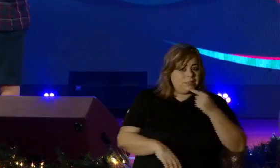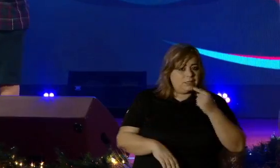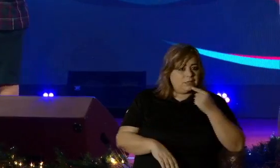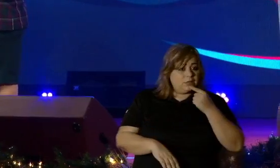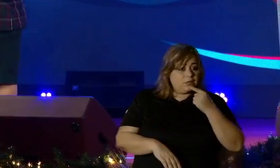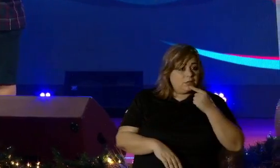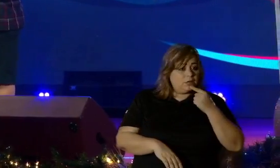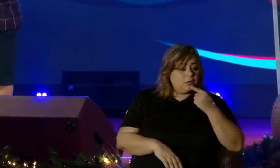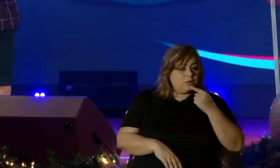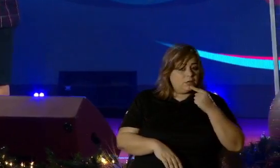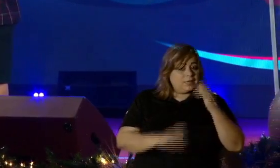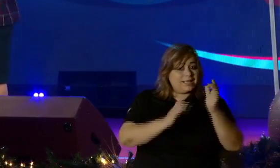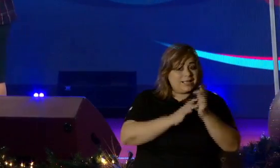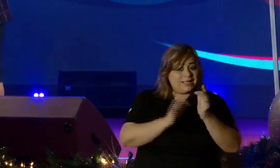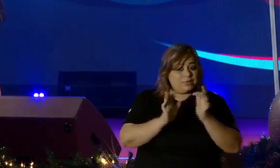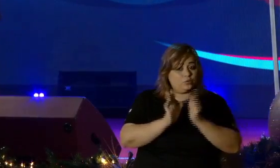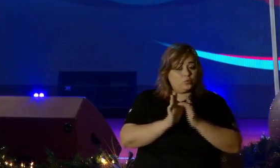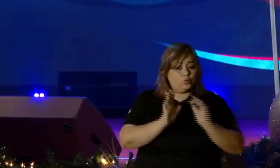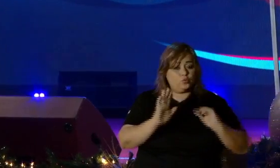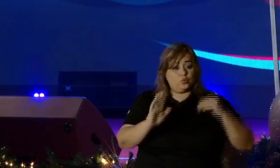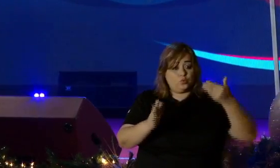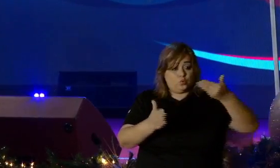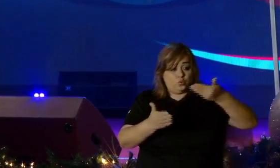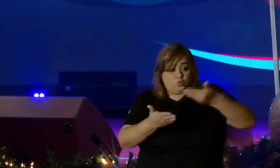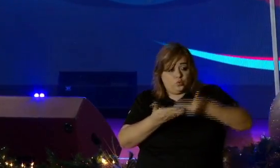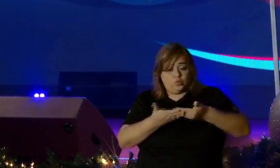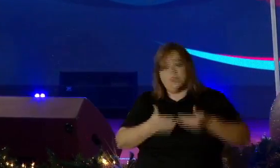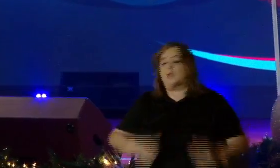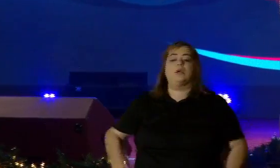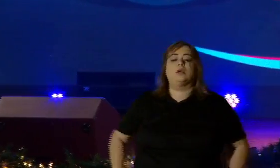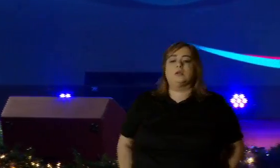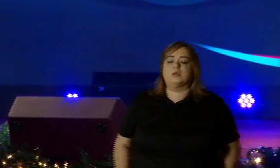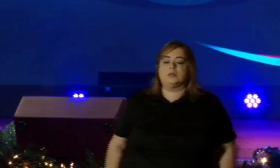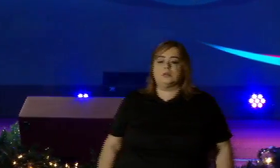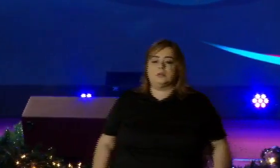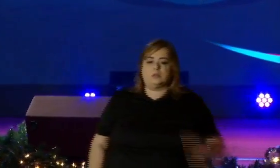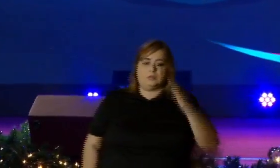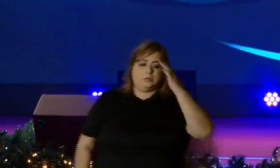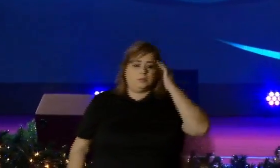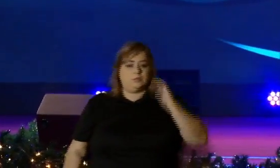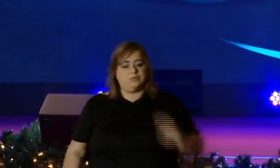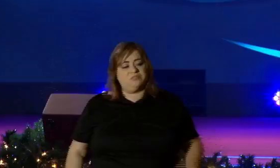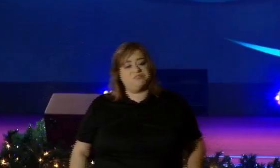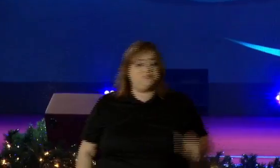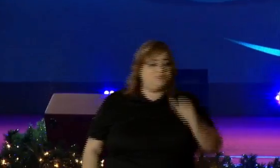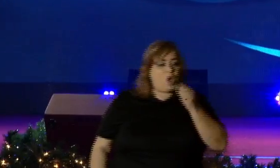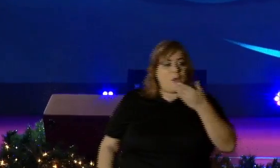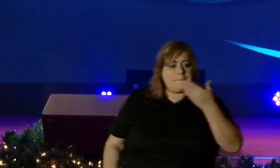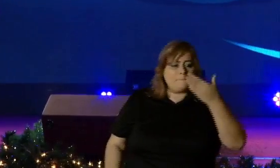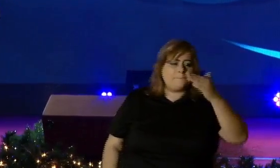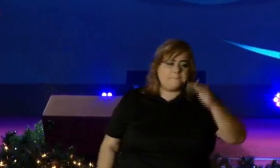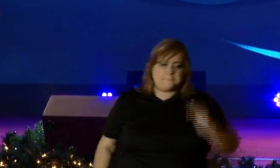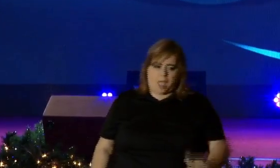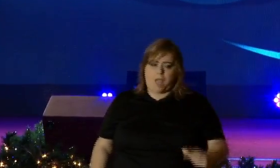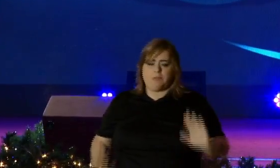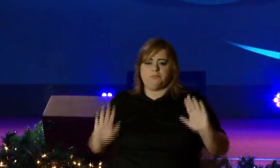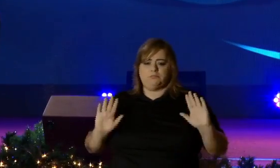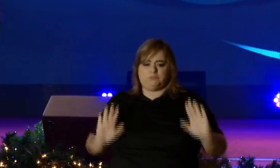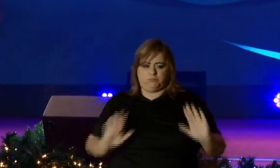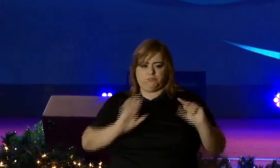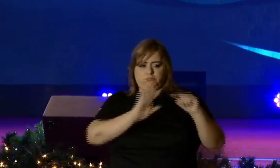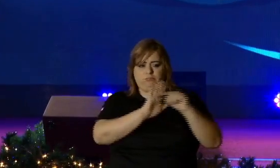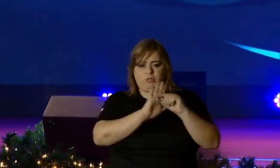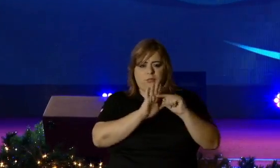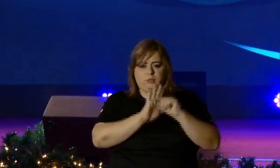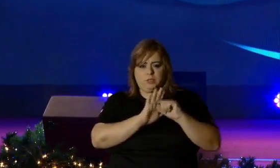maestro hubiera estado allí. Y está bien, eso no es un... That's not awful thought. Eso no es un pensamiento negativo. Eso